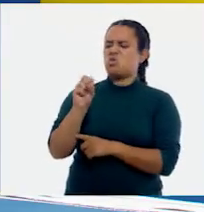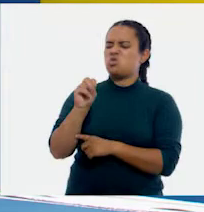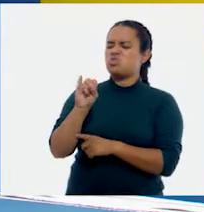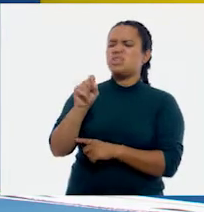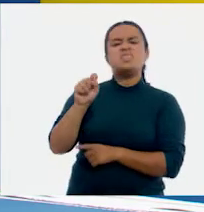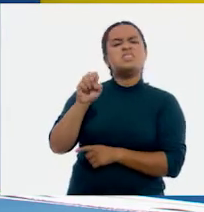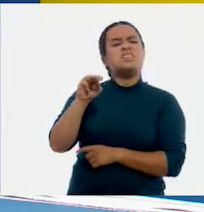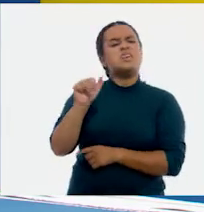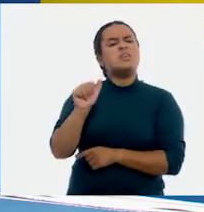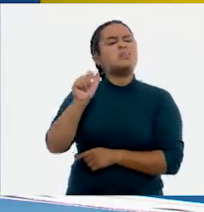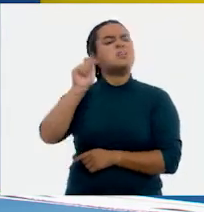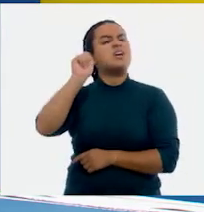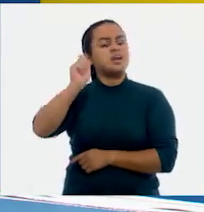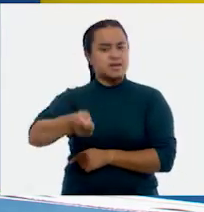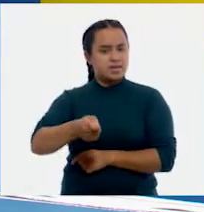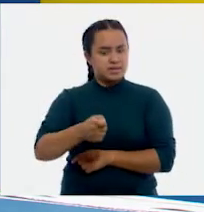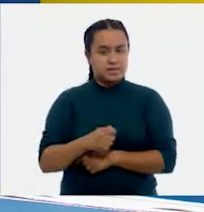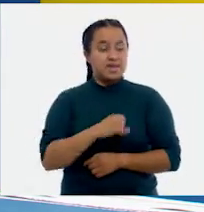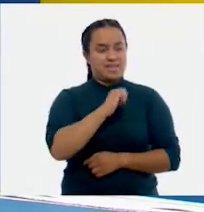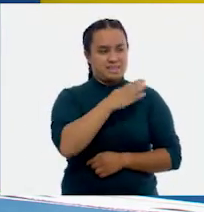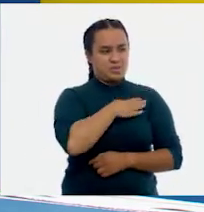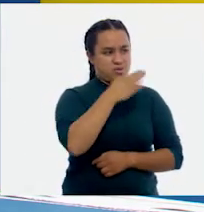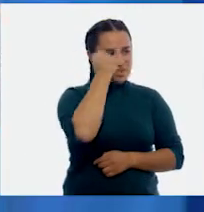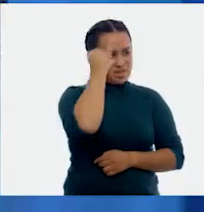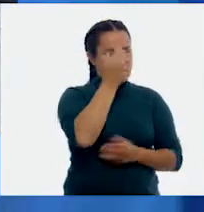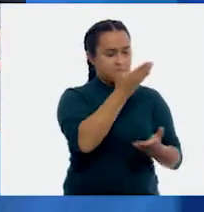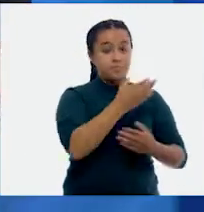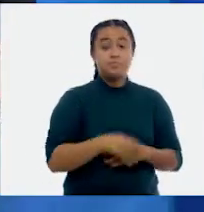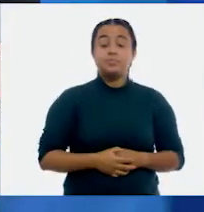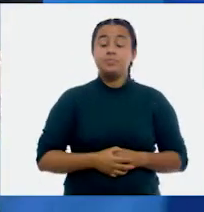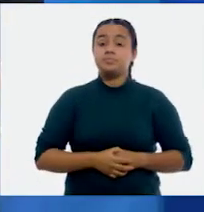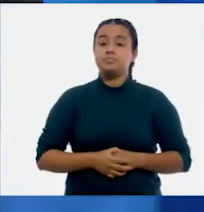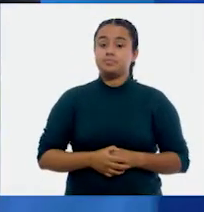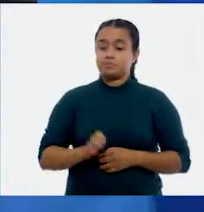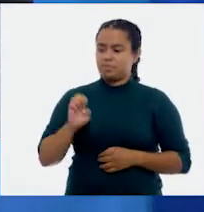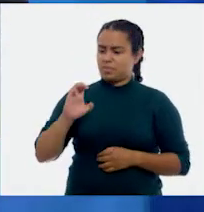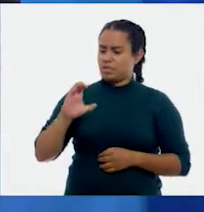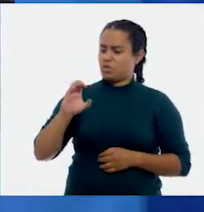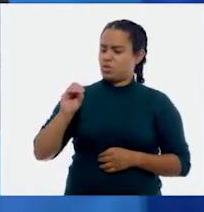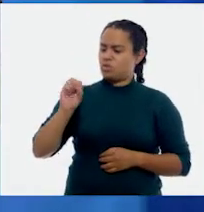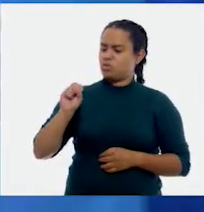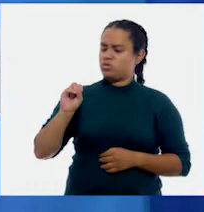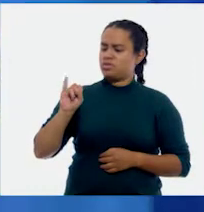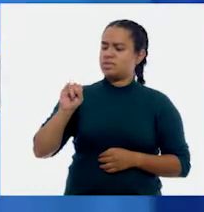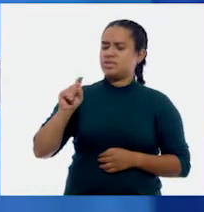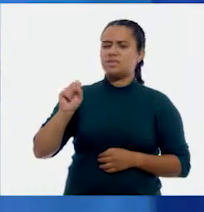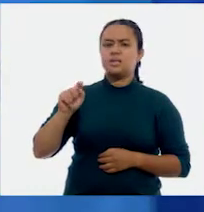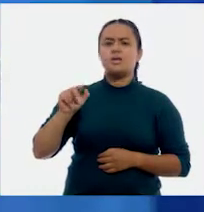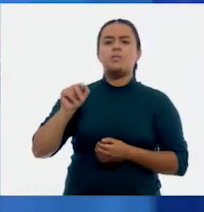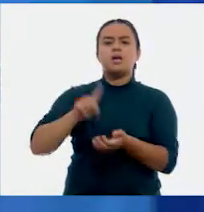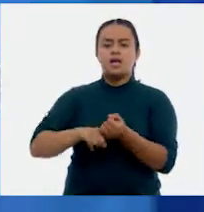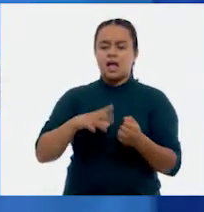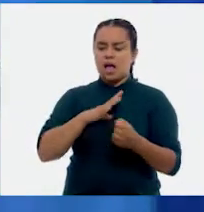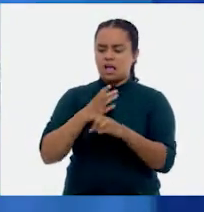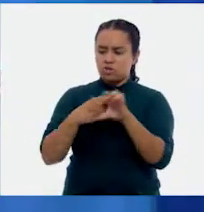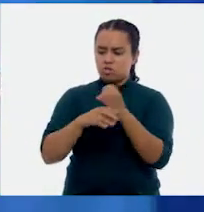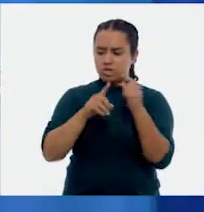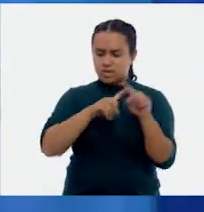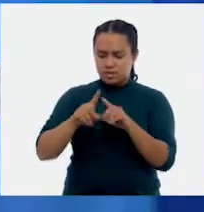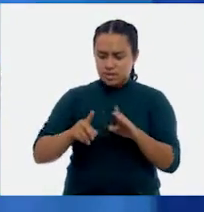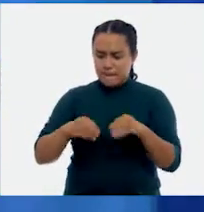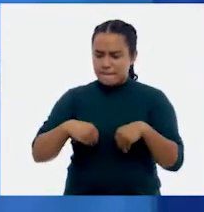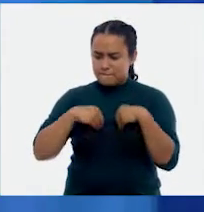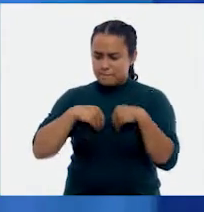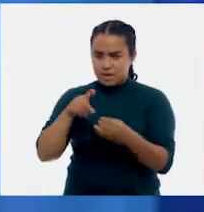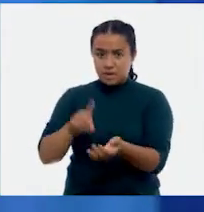parece muy buena idea. Adelante, por favor, maestro. Mira, un ecosistema es un conjunto de seres vivos, factores